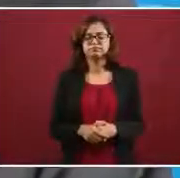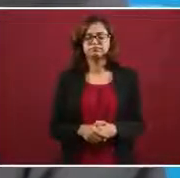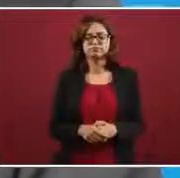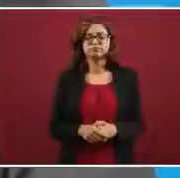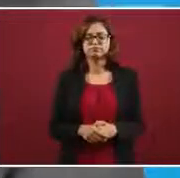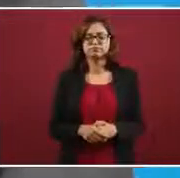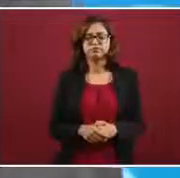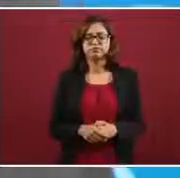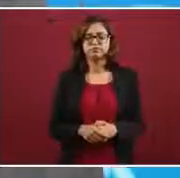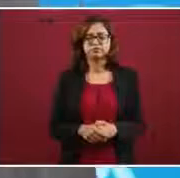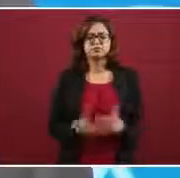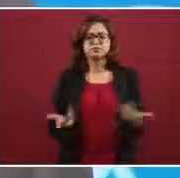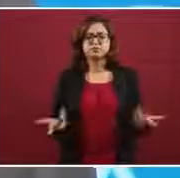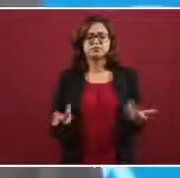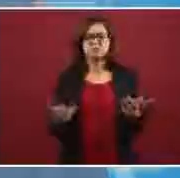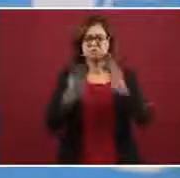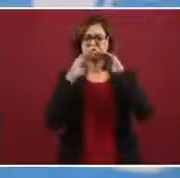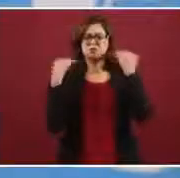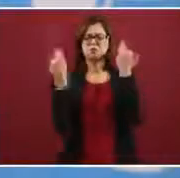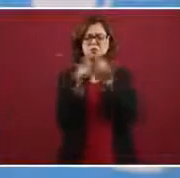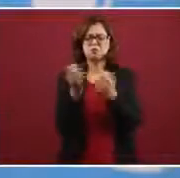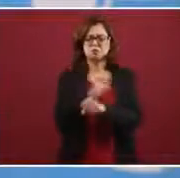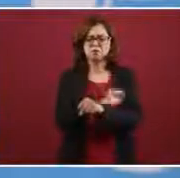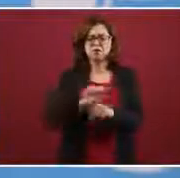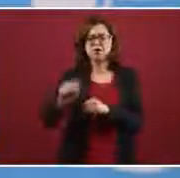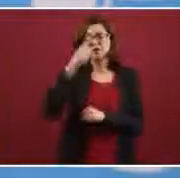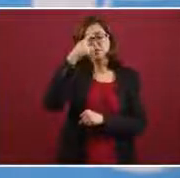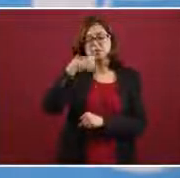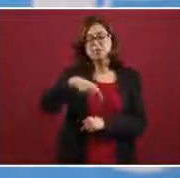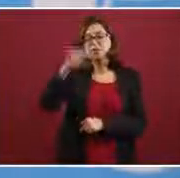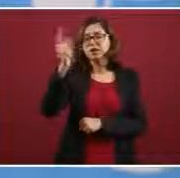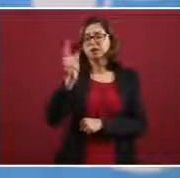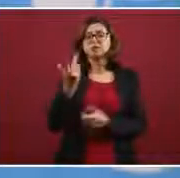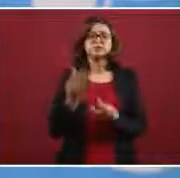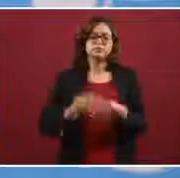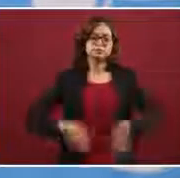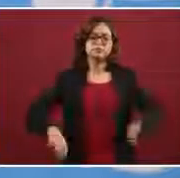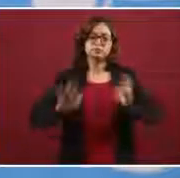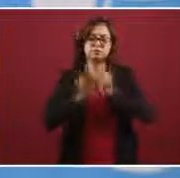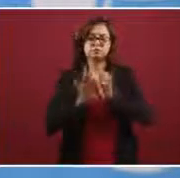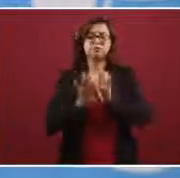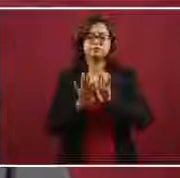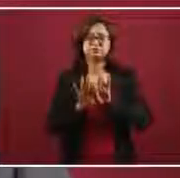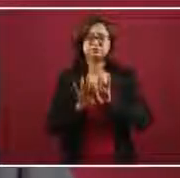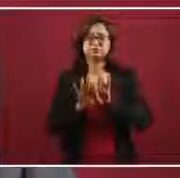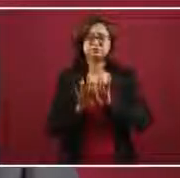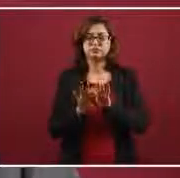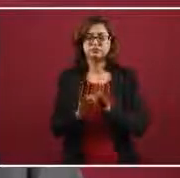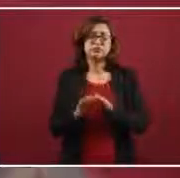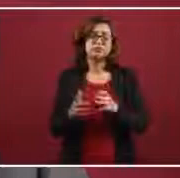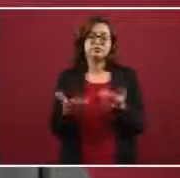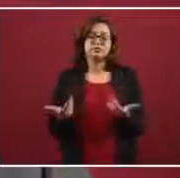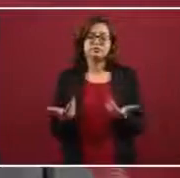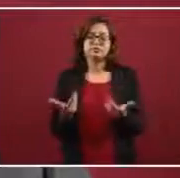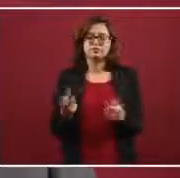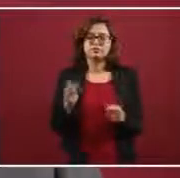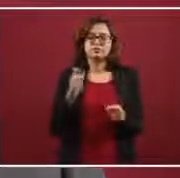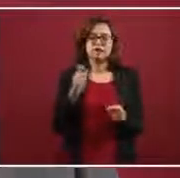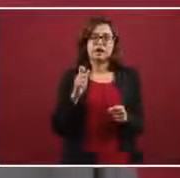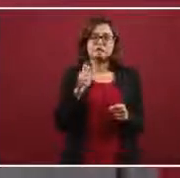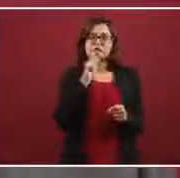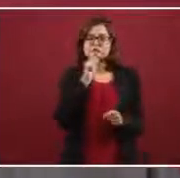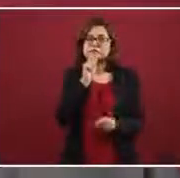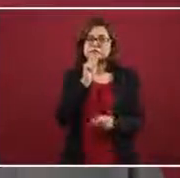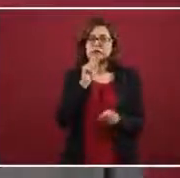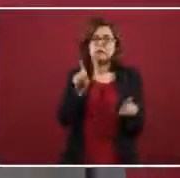Es sencilla la fórmula, muy importante para nuestro país, tampoco se puede extrapolar porque cada